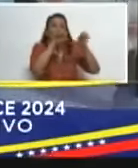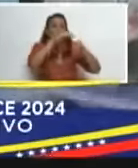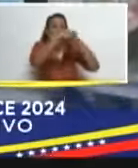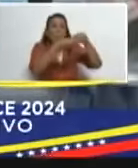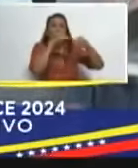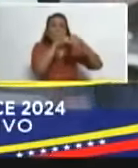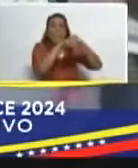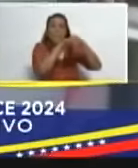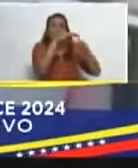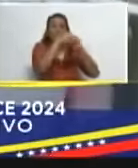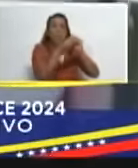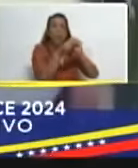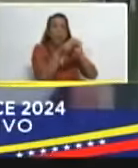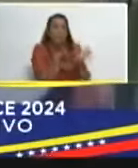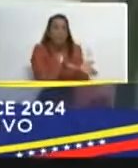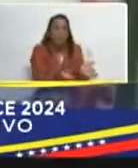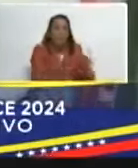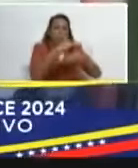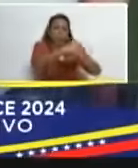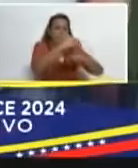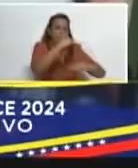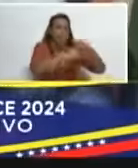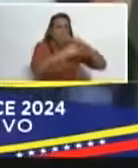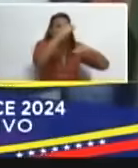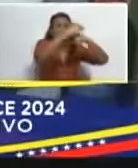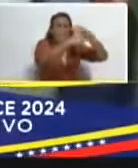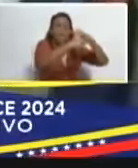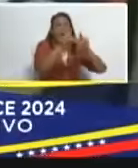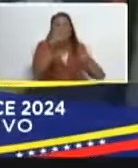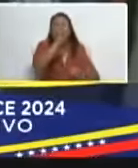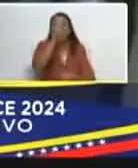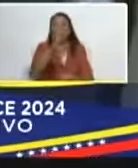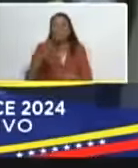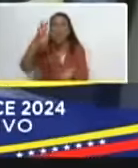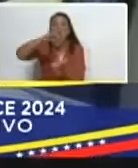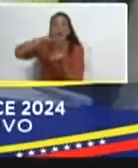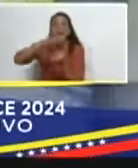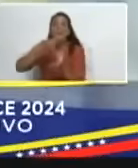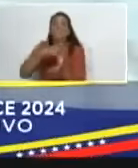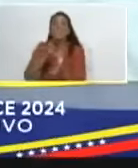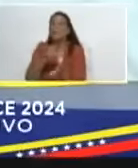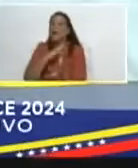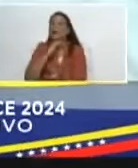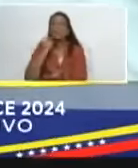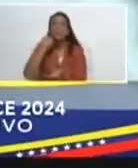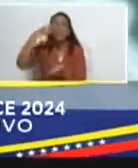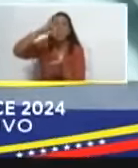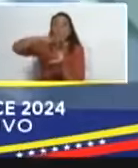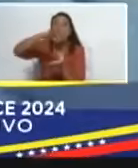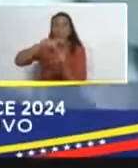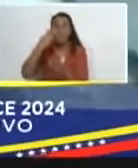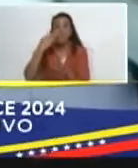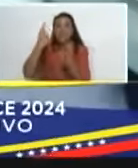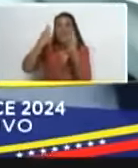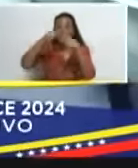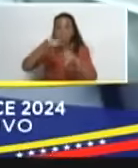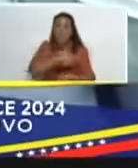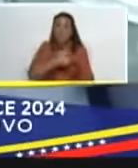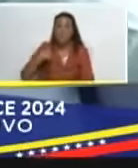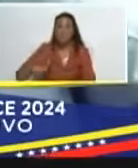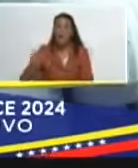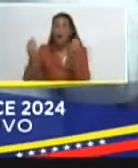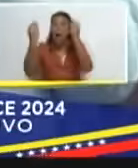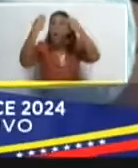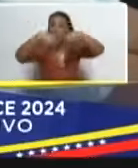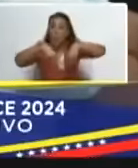esto lo uso mucho para lo que es la parte medicinal y todo eso. ¿Verdad? Pero hay algo que se está tratando con China.